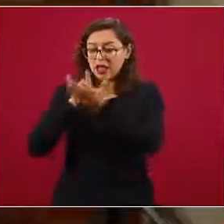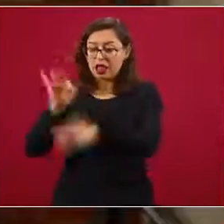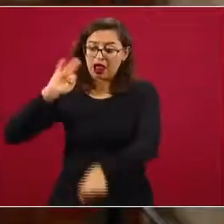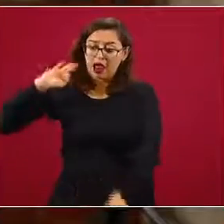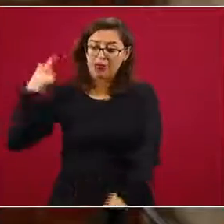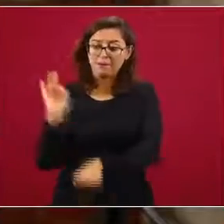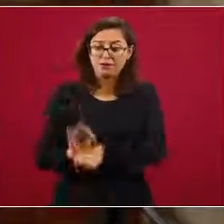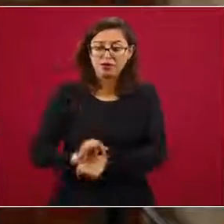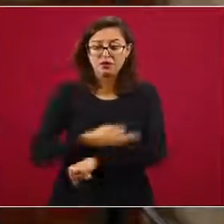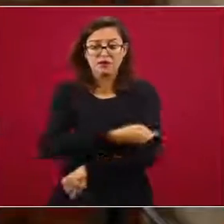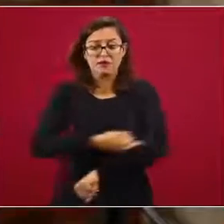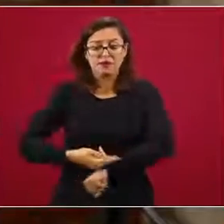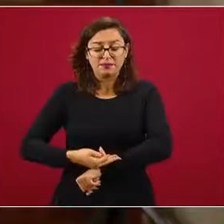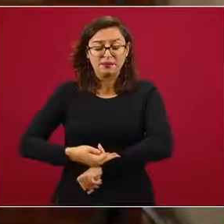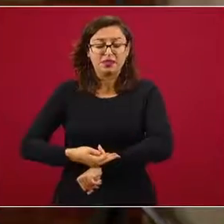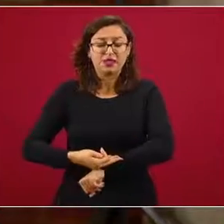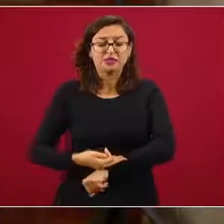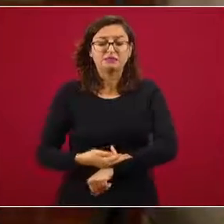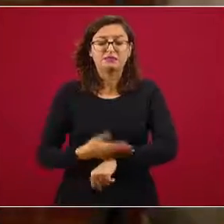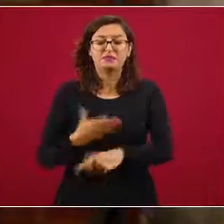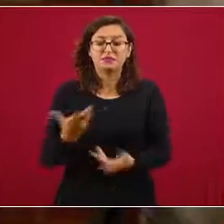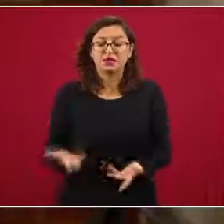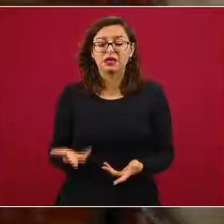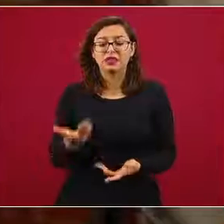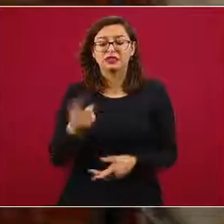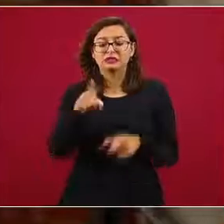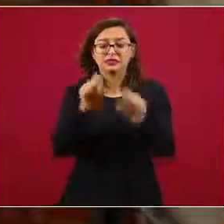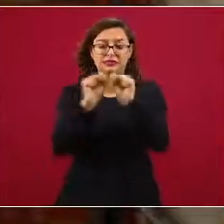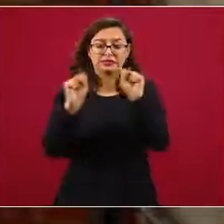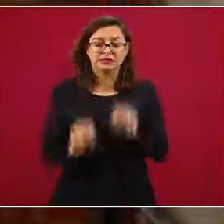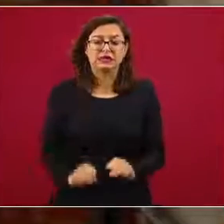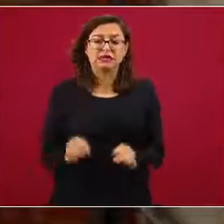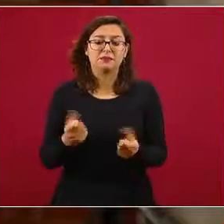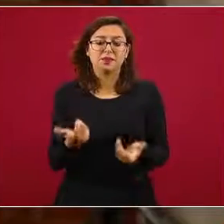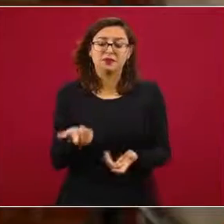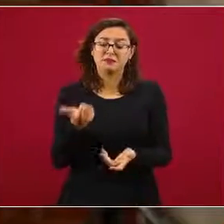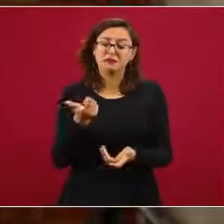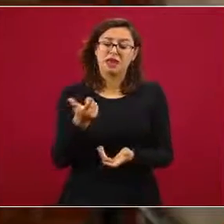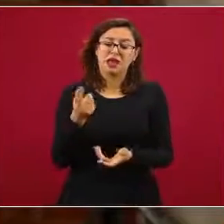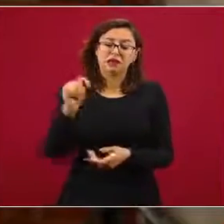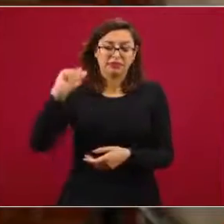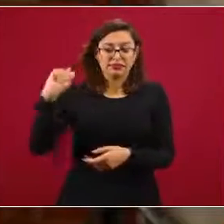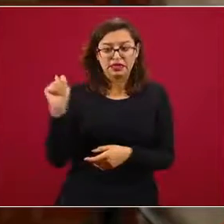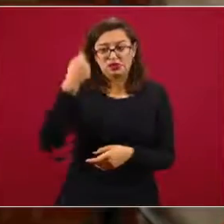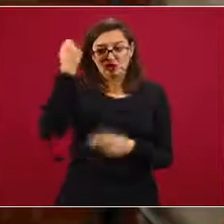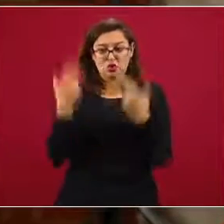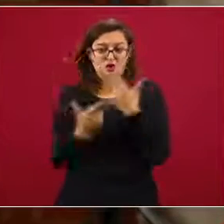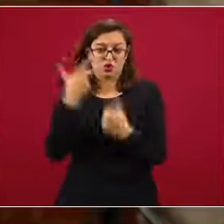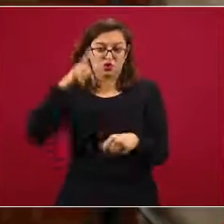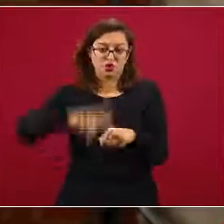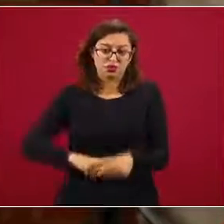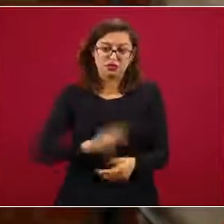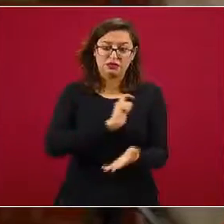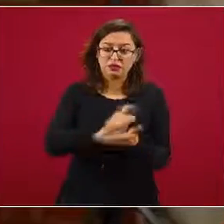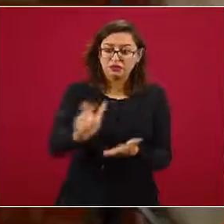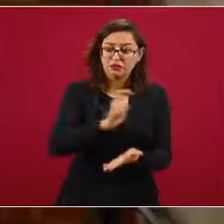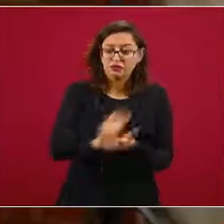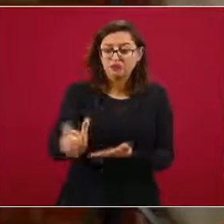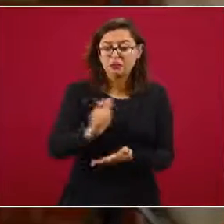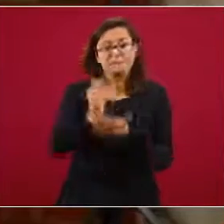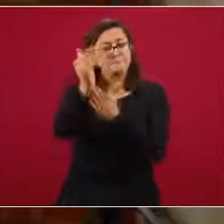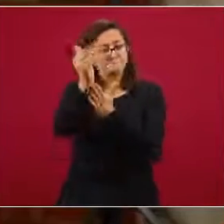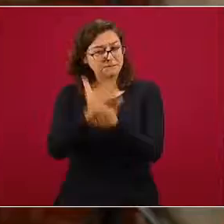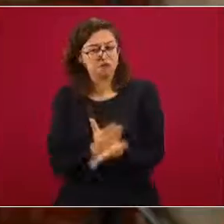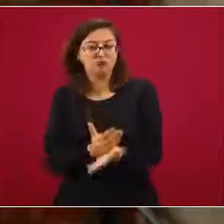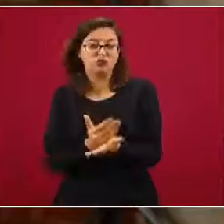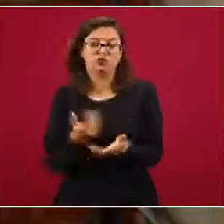los estudiantes y las familias y proponer al sistema tecnológico nacional reducir las cuotas, que además se han incrementado año con año, o por